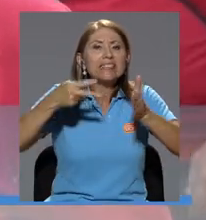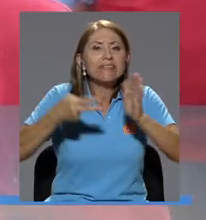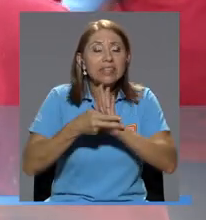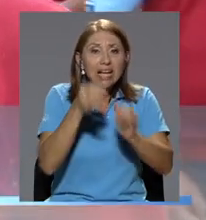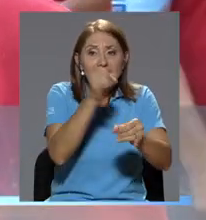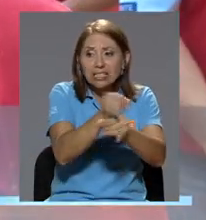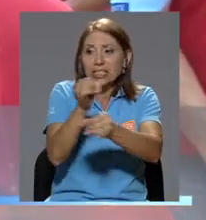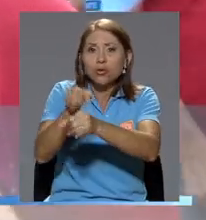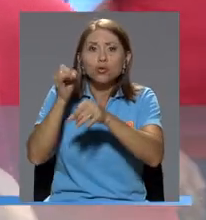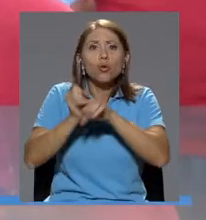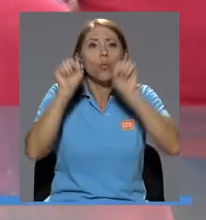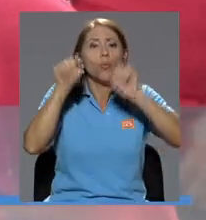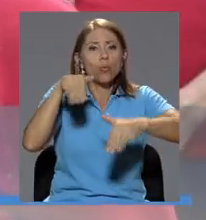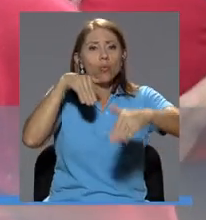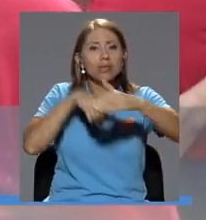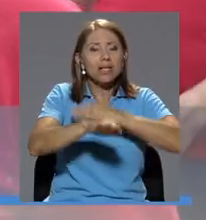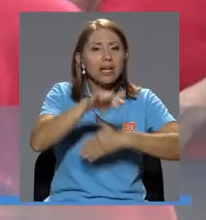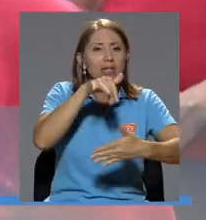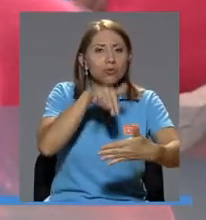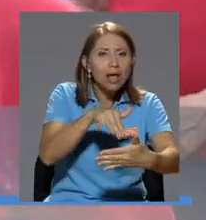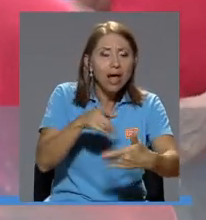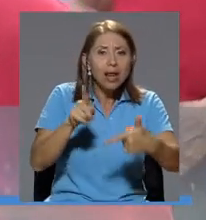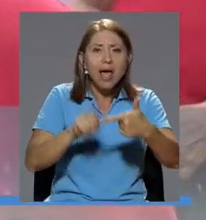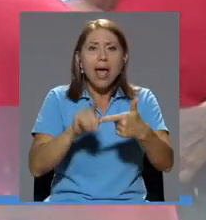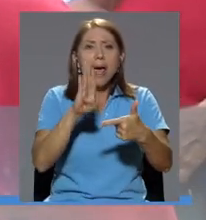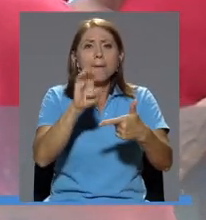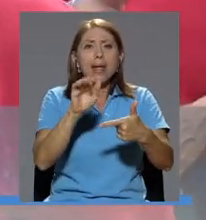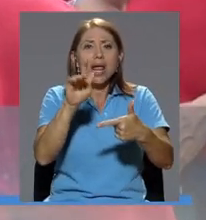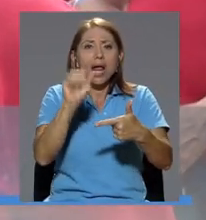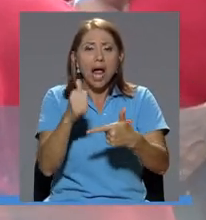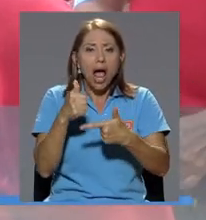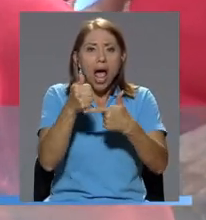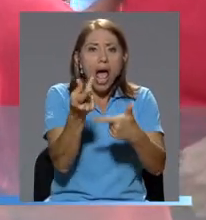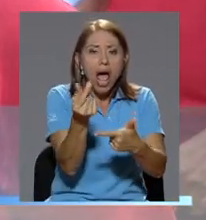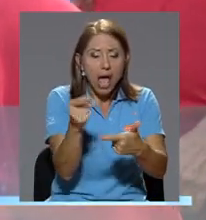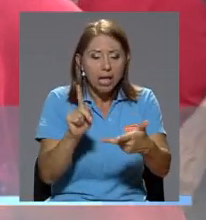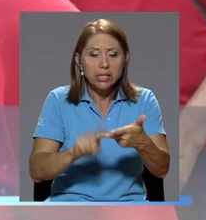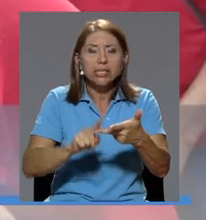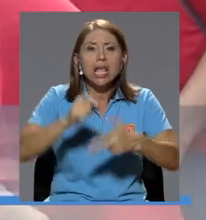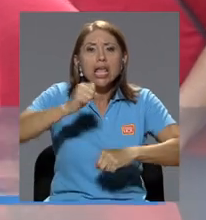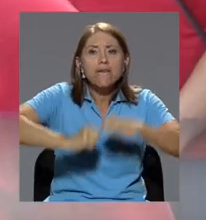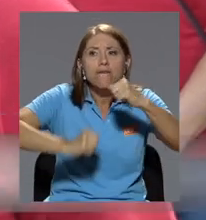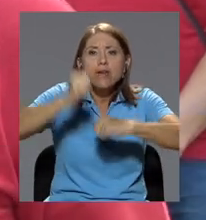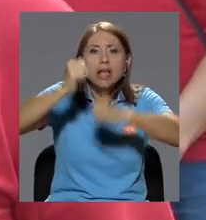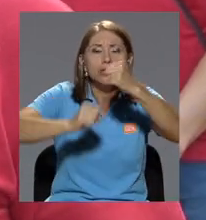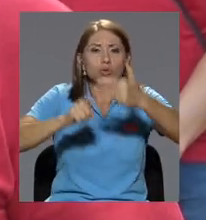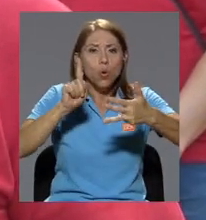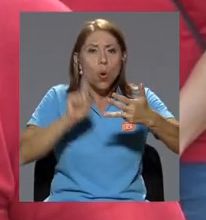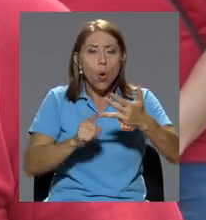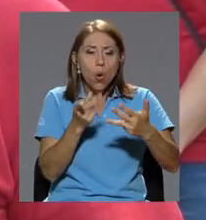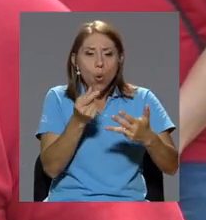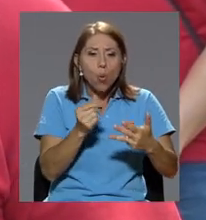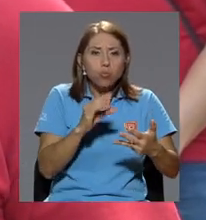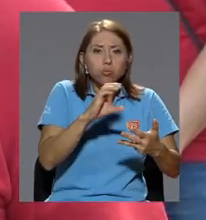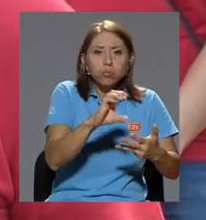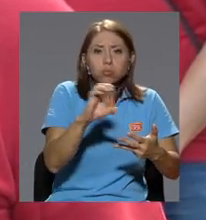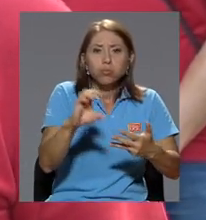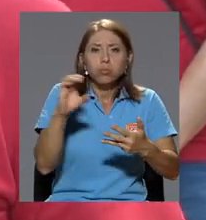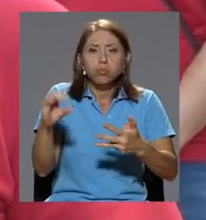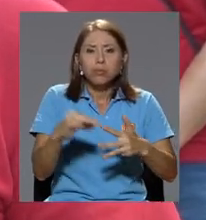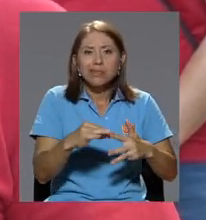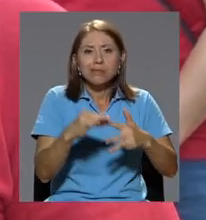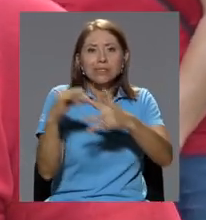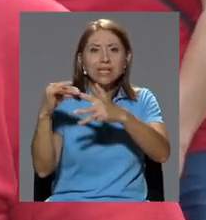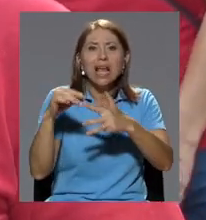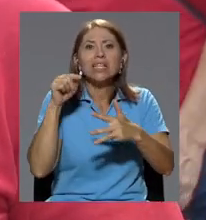la institución, el tema de becas, el tema de infraestructura, las partidas especiales que tienen que